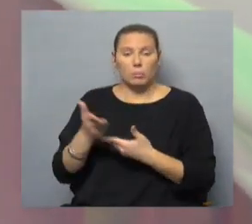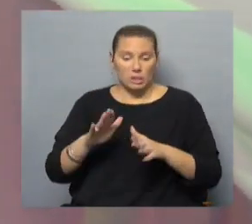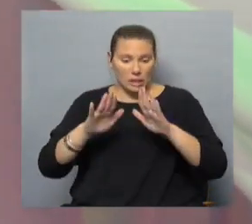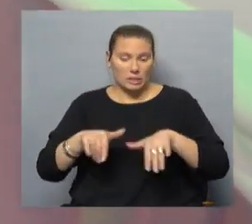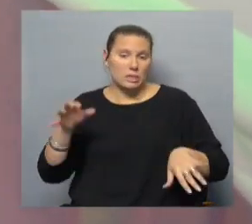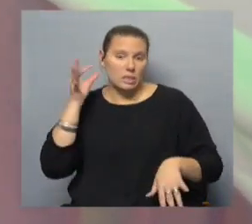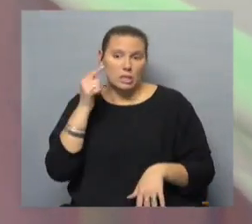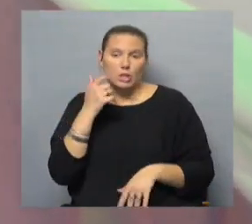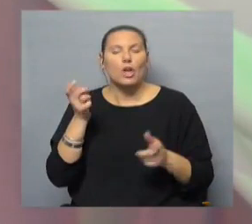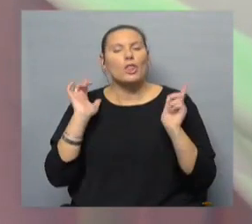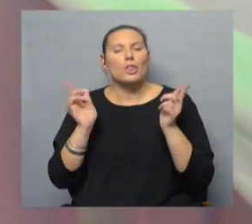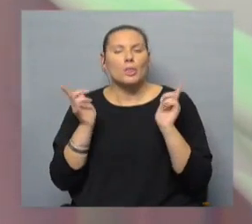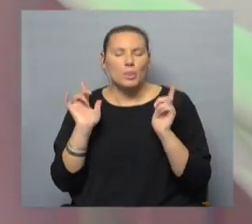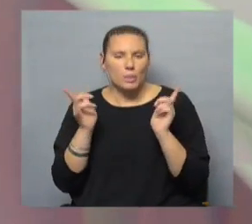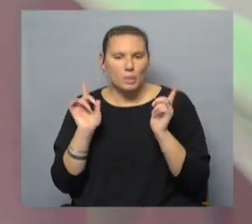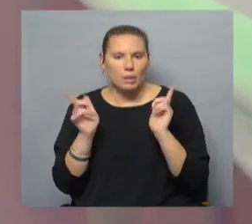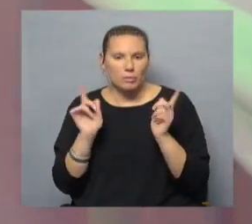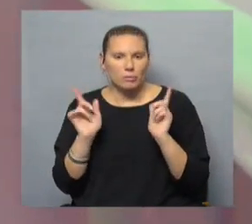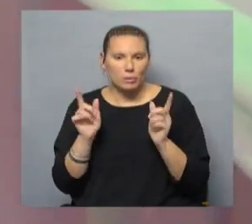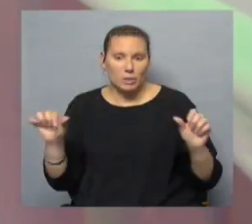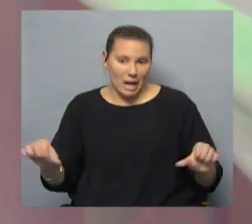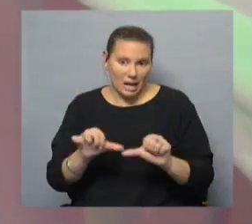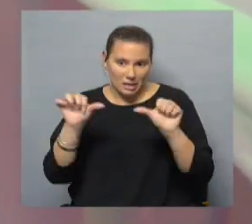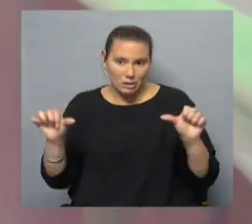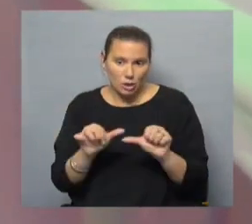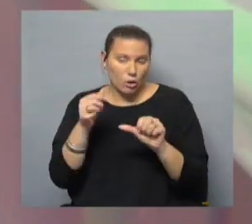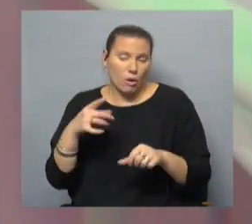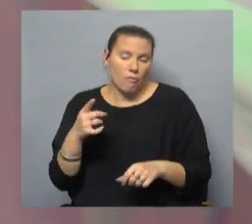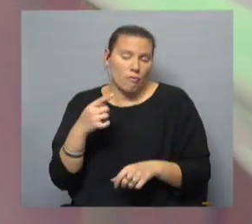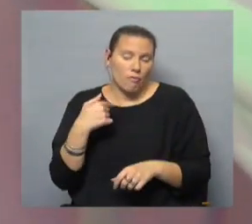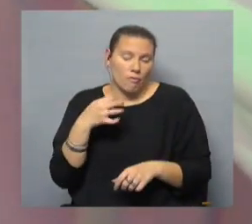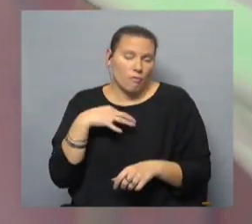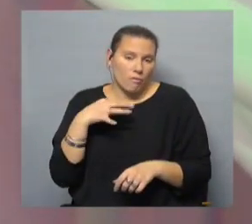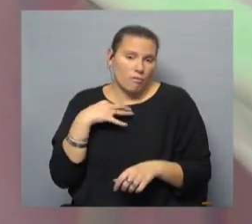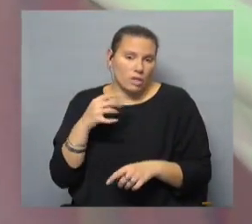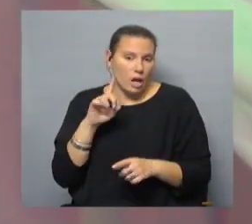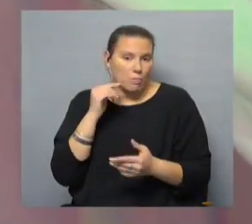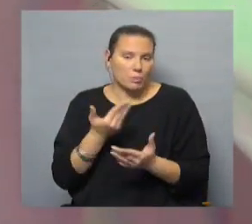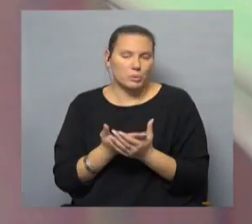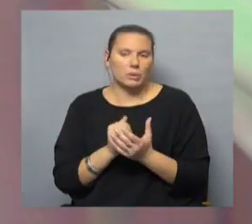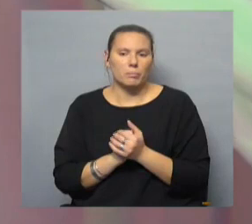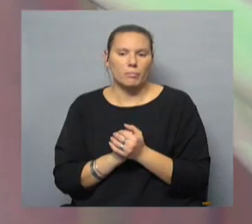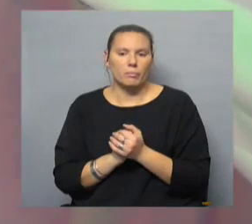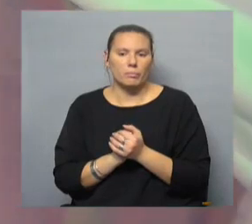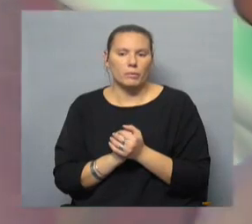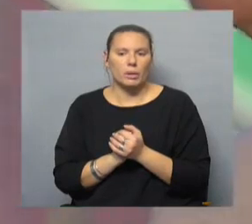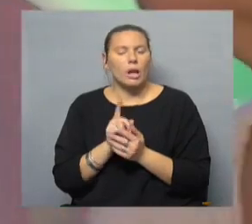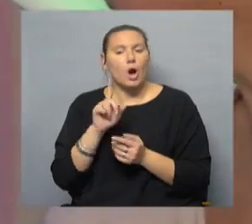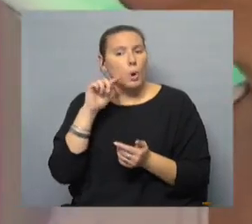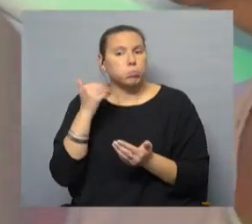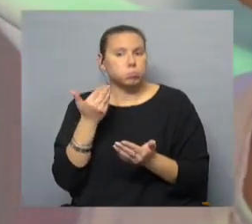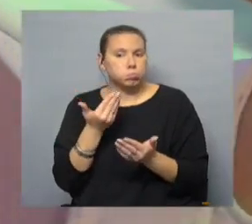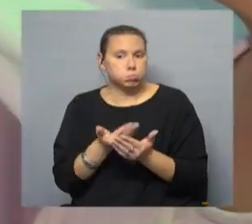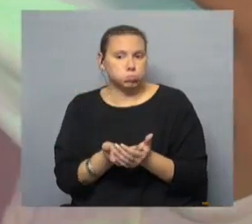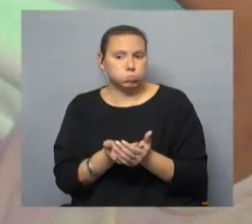niños disfruten desde la acción, desde la vida misma, la propuesta. Gabriela, es una propuesta